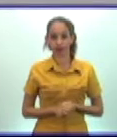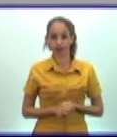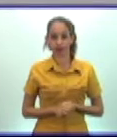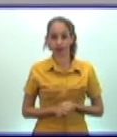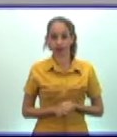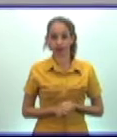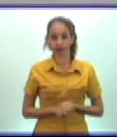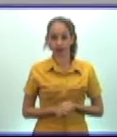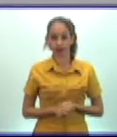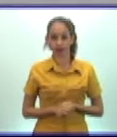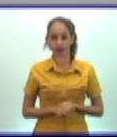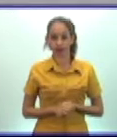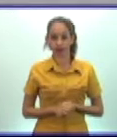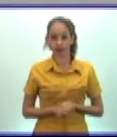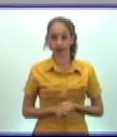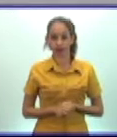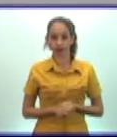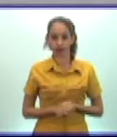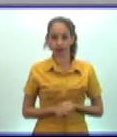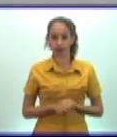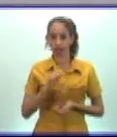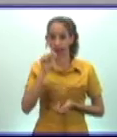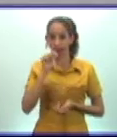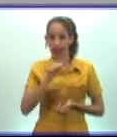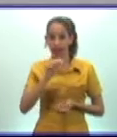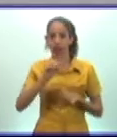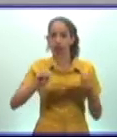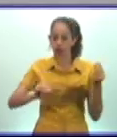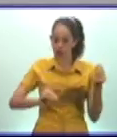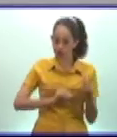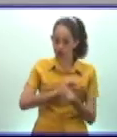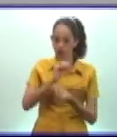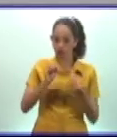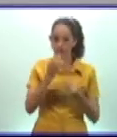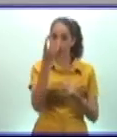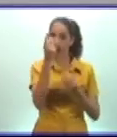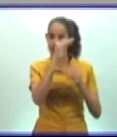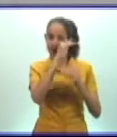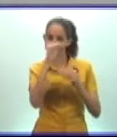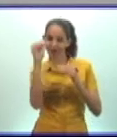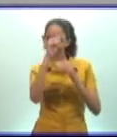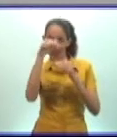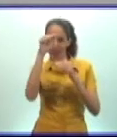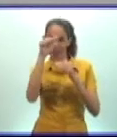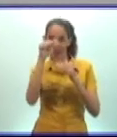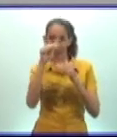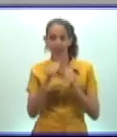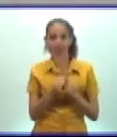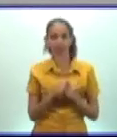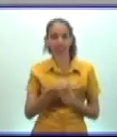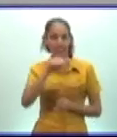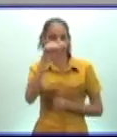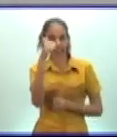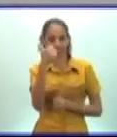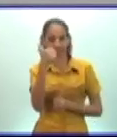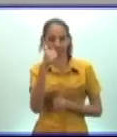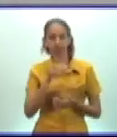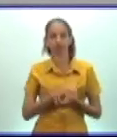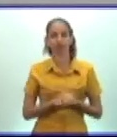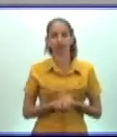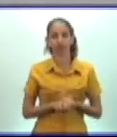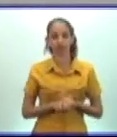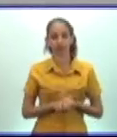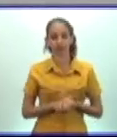Podemos ya sustituir en el numerador que los sumandos tienen valores 10 tercios más 14 tercios.